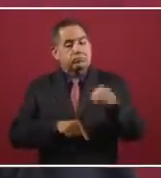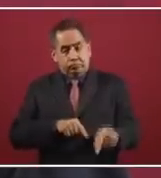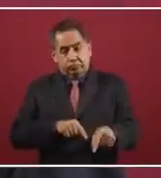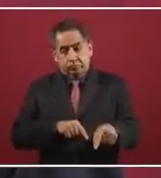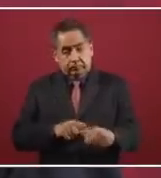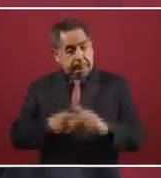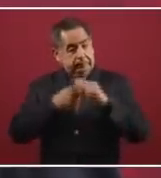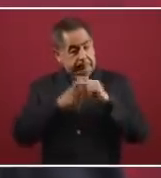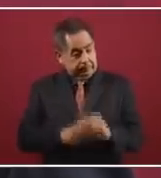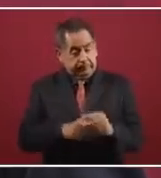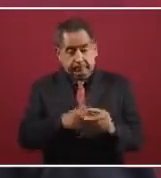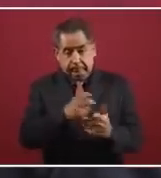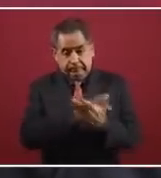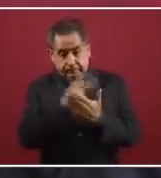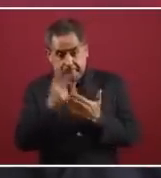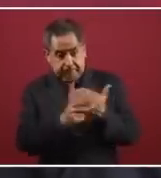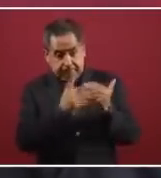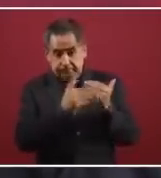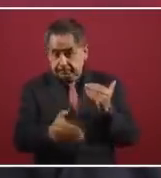a andar ese programa